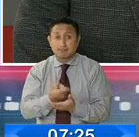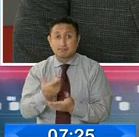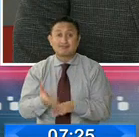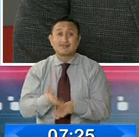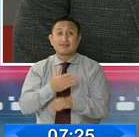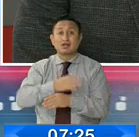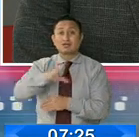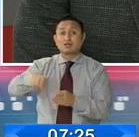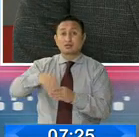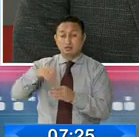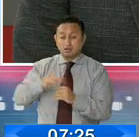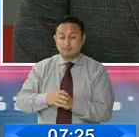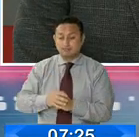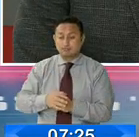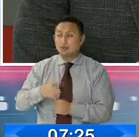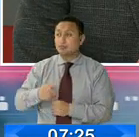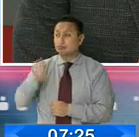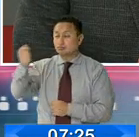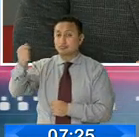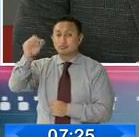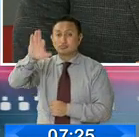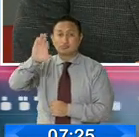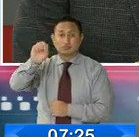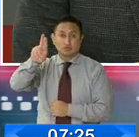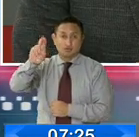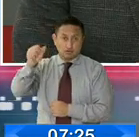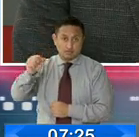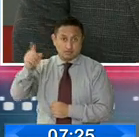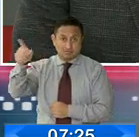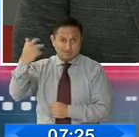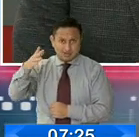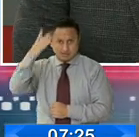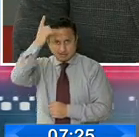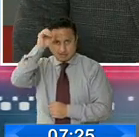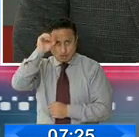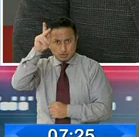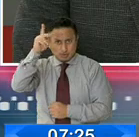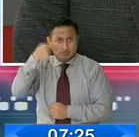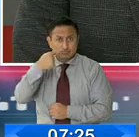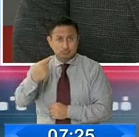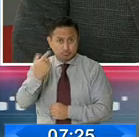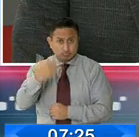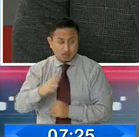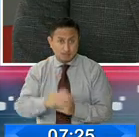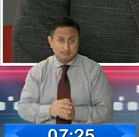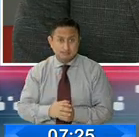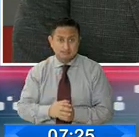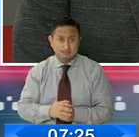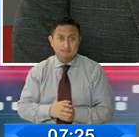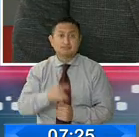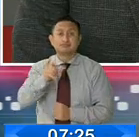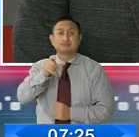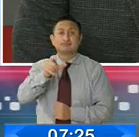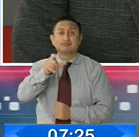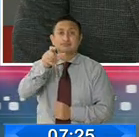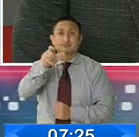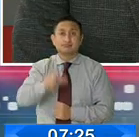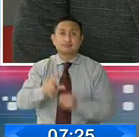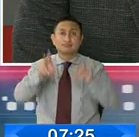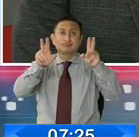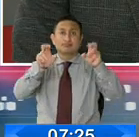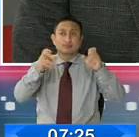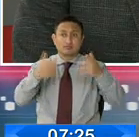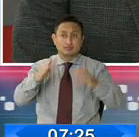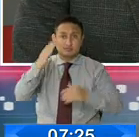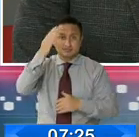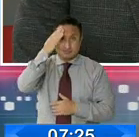causa y cae en manos del doctor Ángel Torres, quien ya se ha pronunciado y también ya conoció este tema,